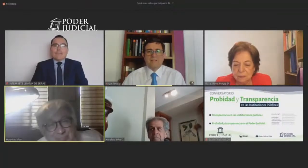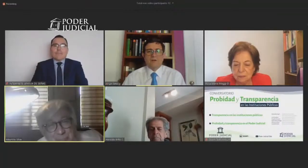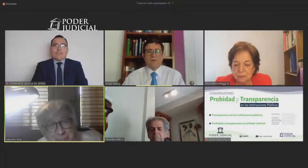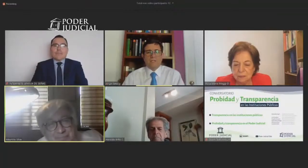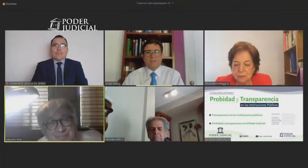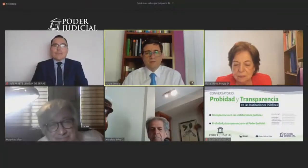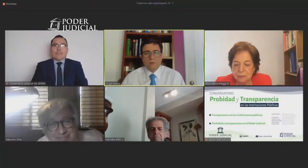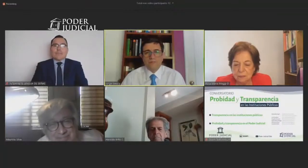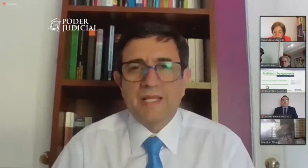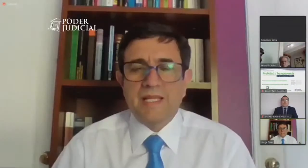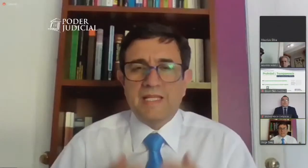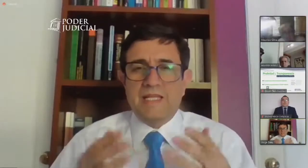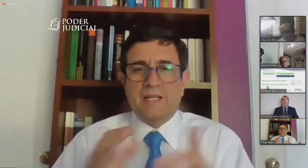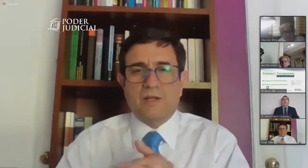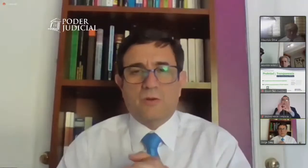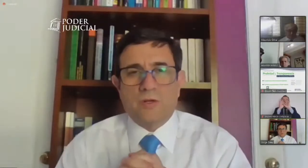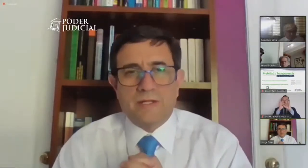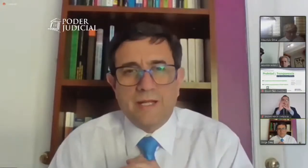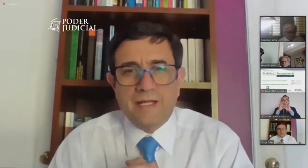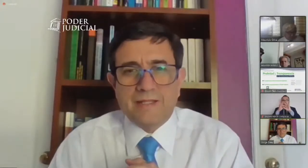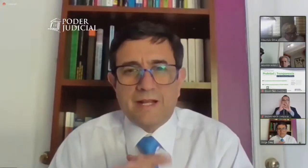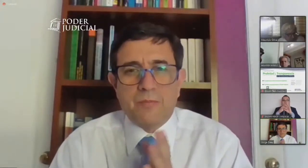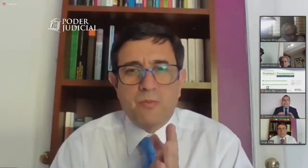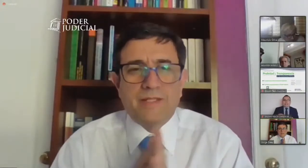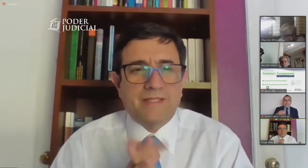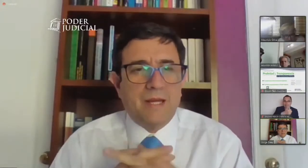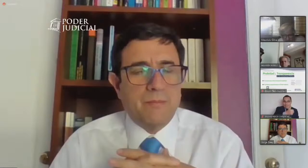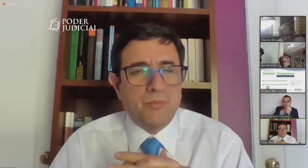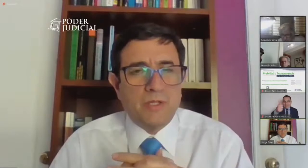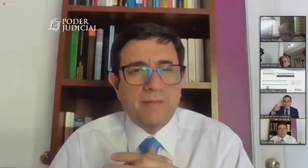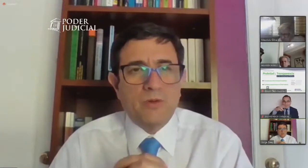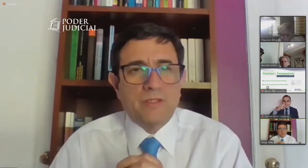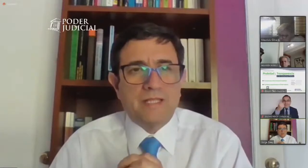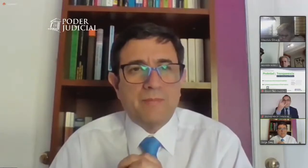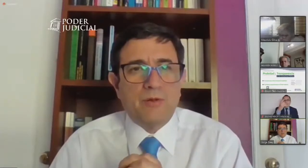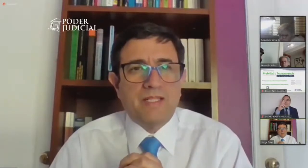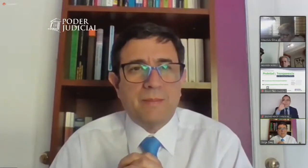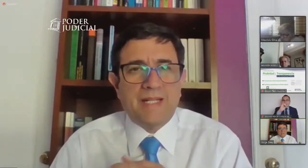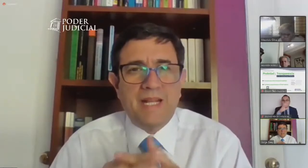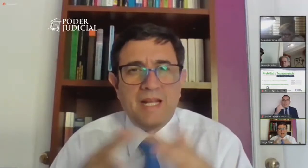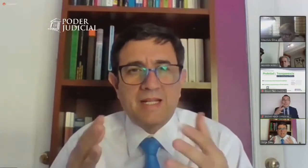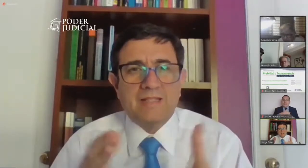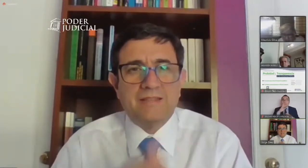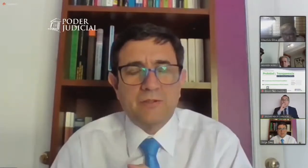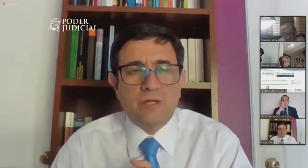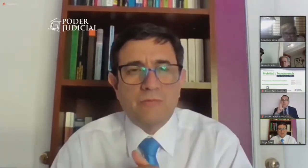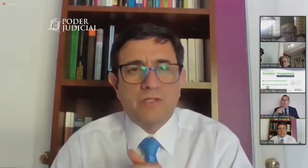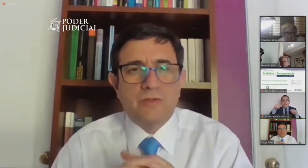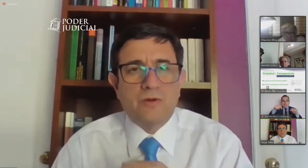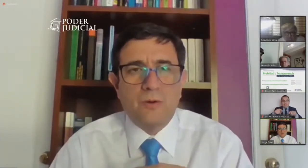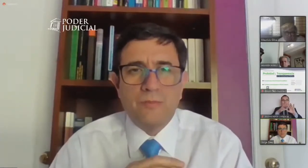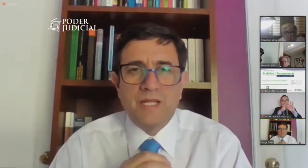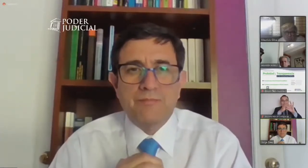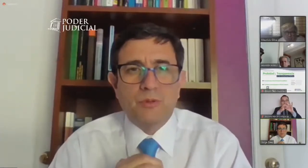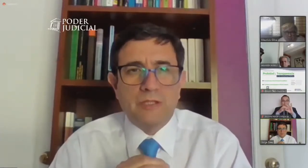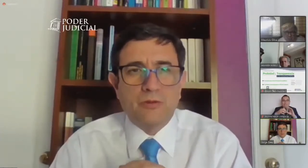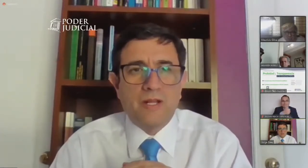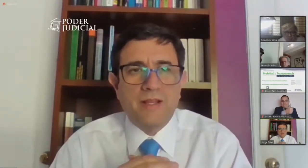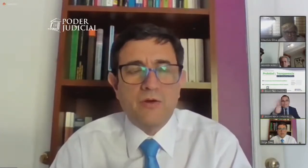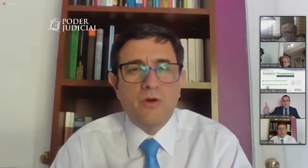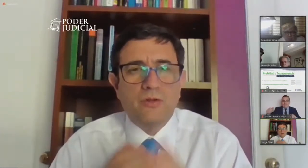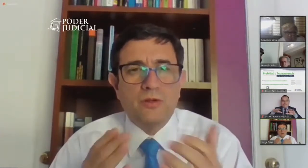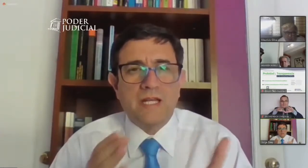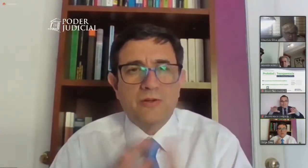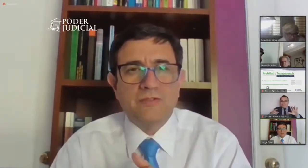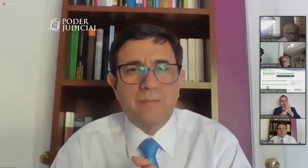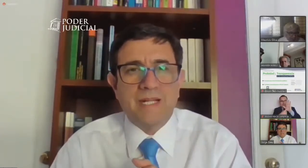Muchas gracias, don Mauricio, y con esta respuesta ponemos término a este panel, agradeciendo a nuestros